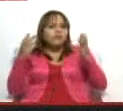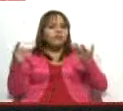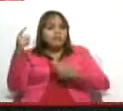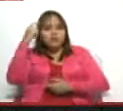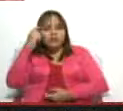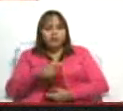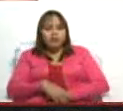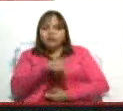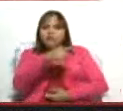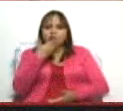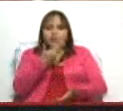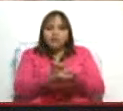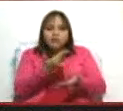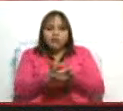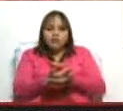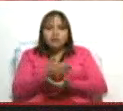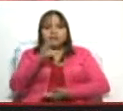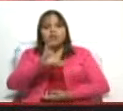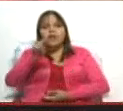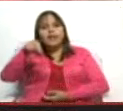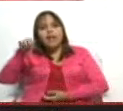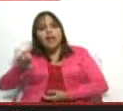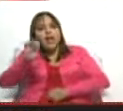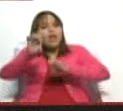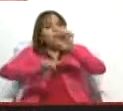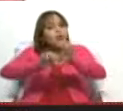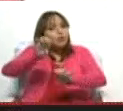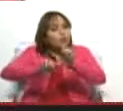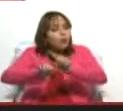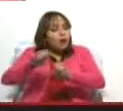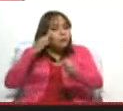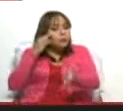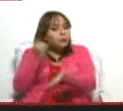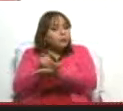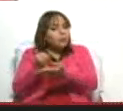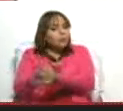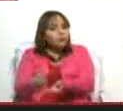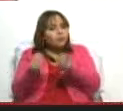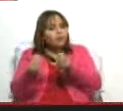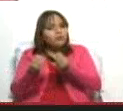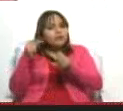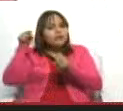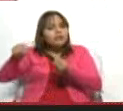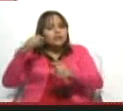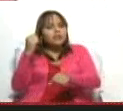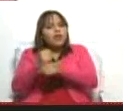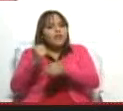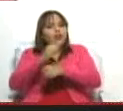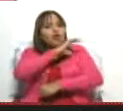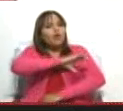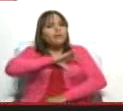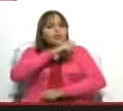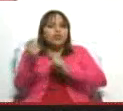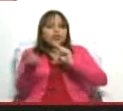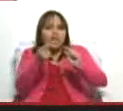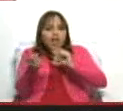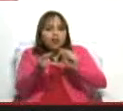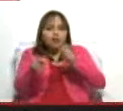Una propuesta que el CNE va a evaluar y es parte del trabajo que esa comisión de diálogo ha